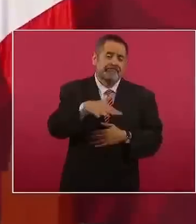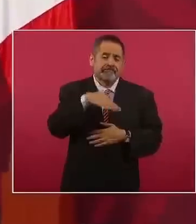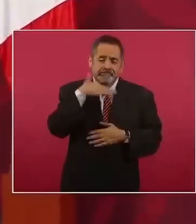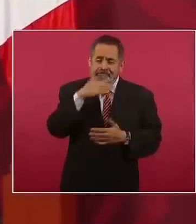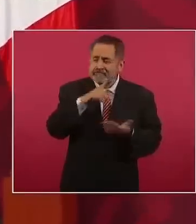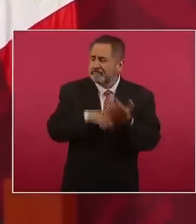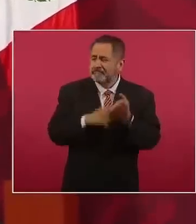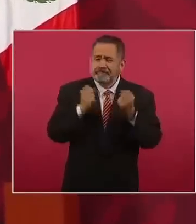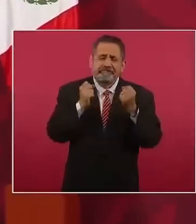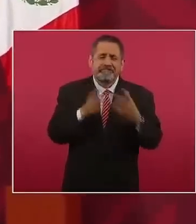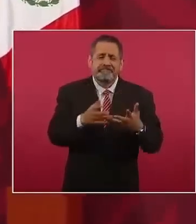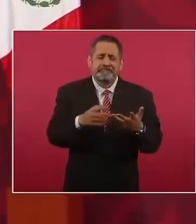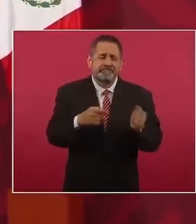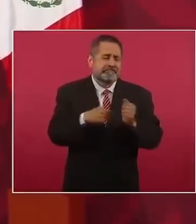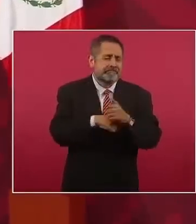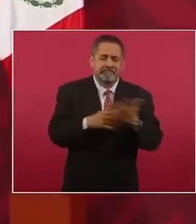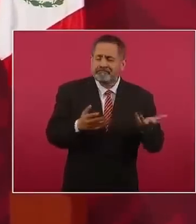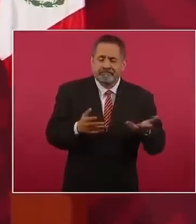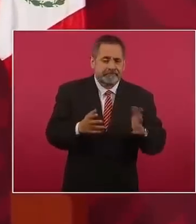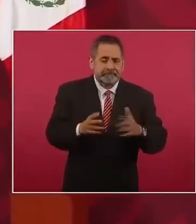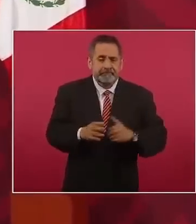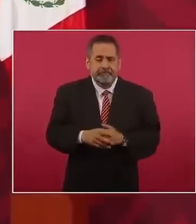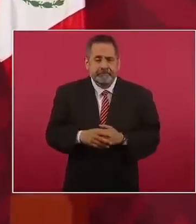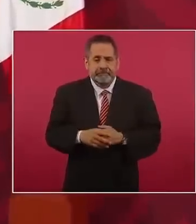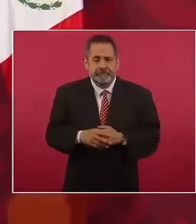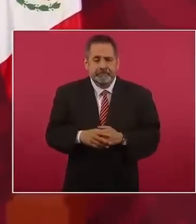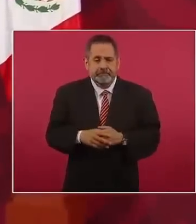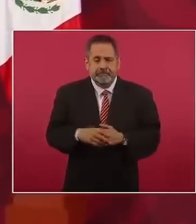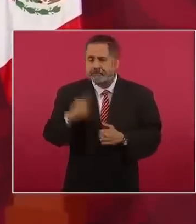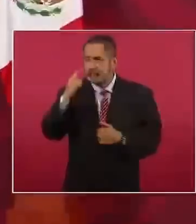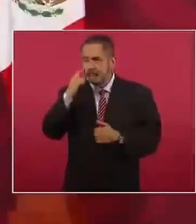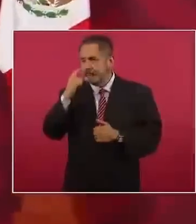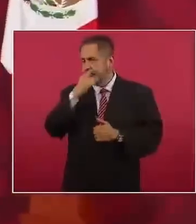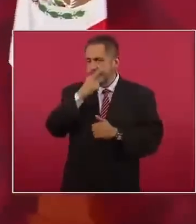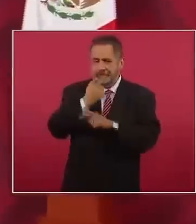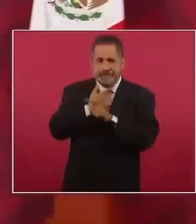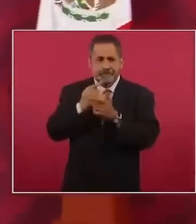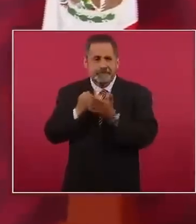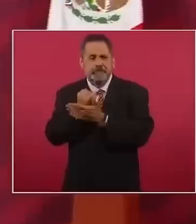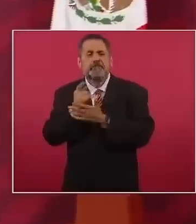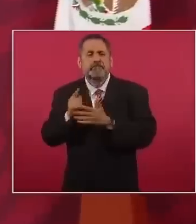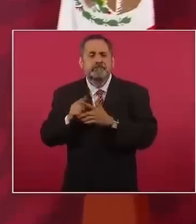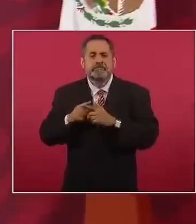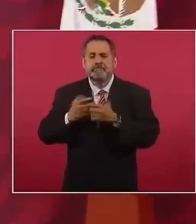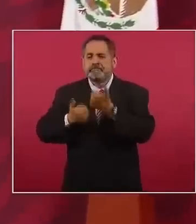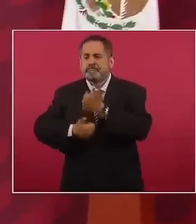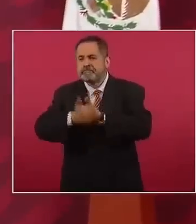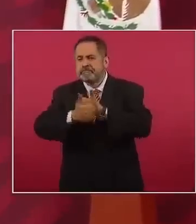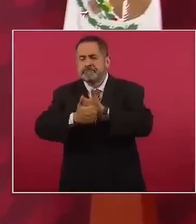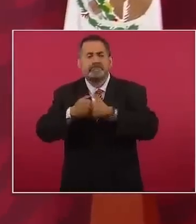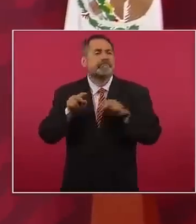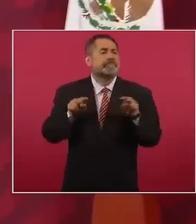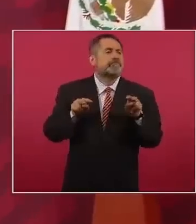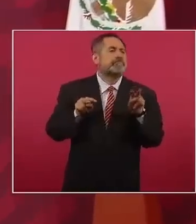La democracia es competencia, obliga